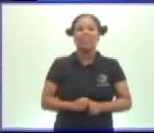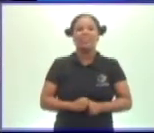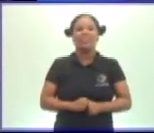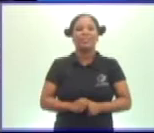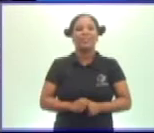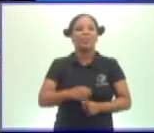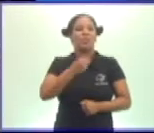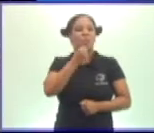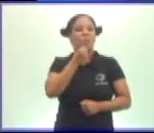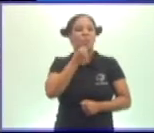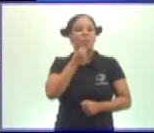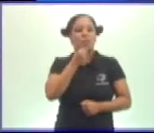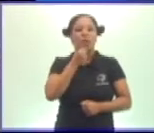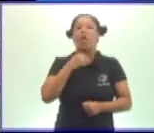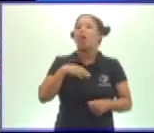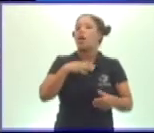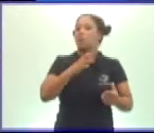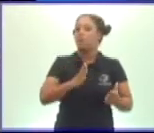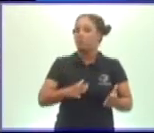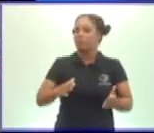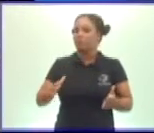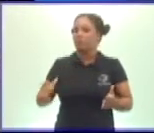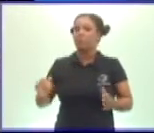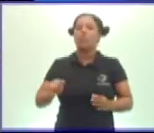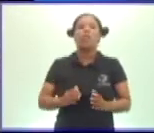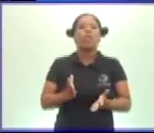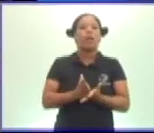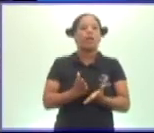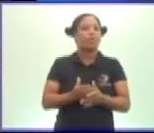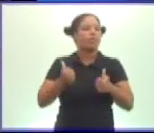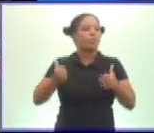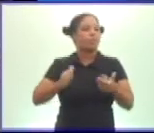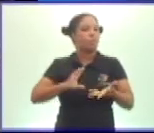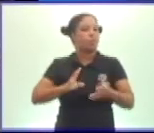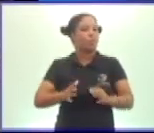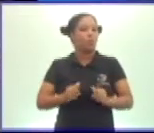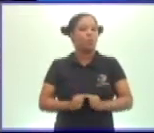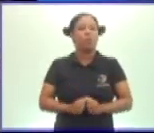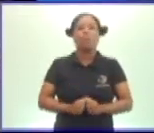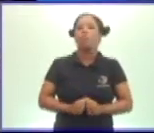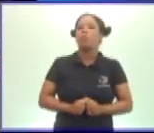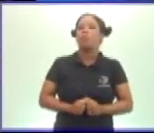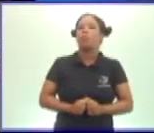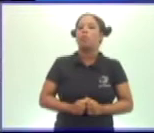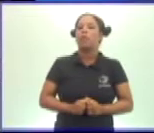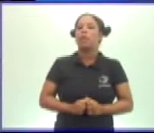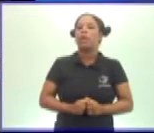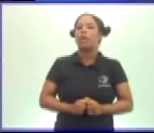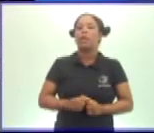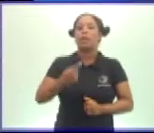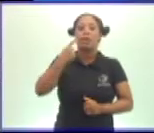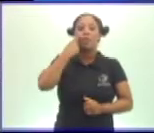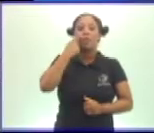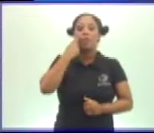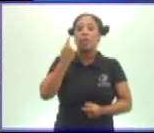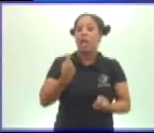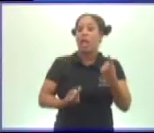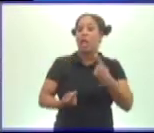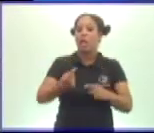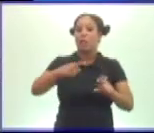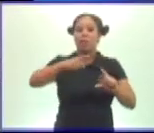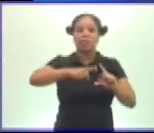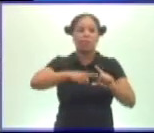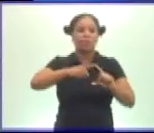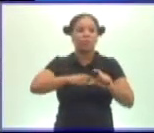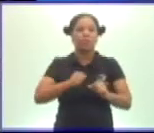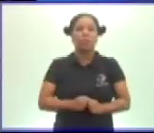pueda fluir la clase de la mejor manera. Vamos, repito, les decía, a tomar algunos de los contenidos que están